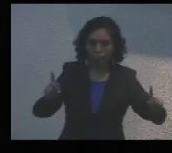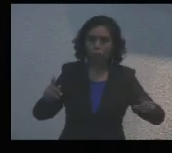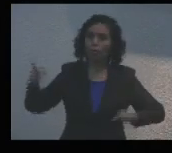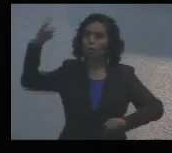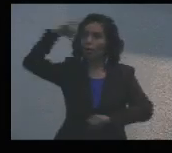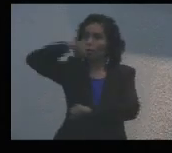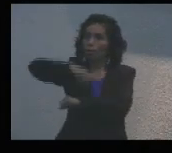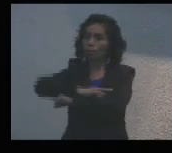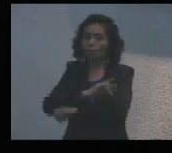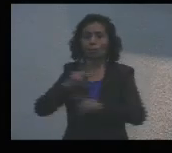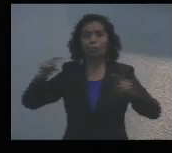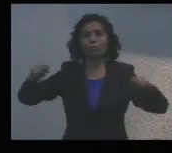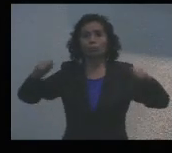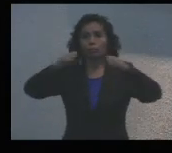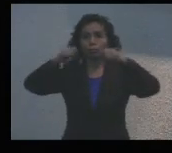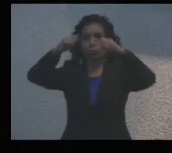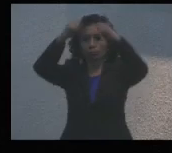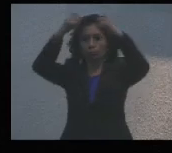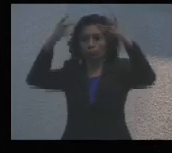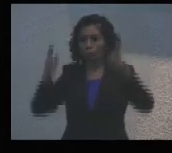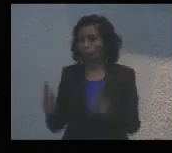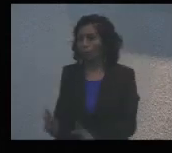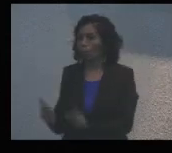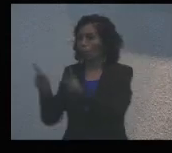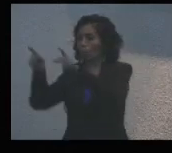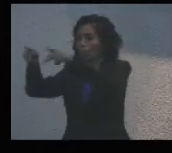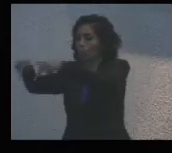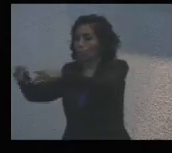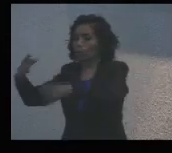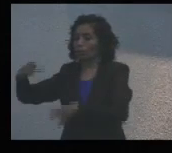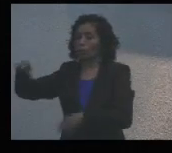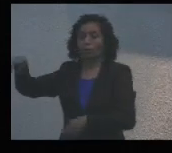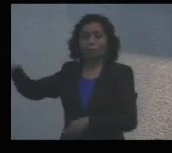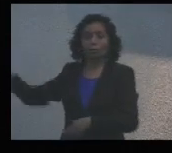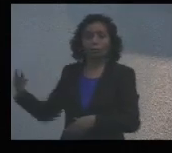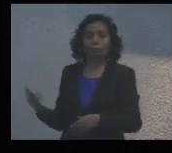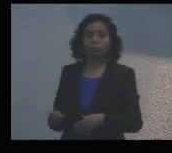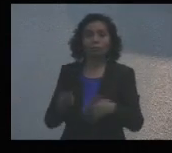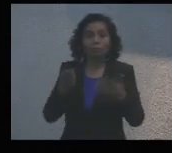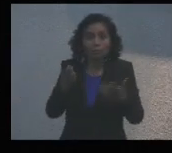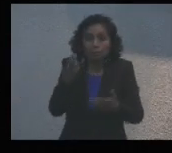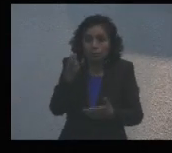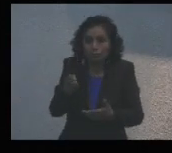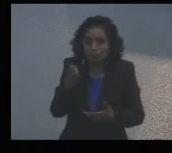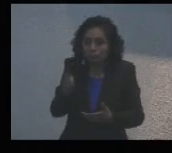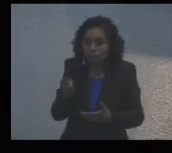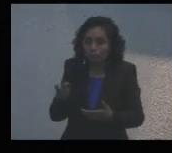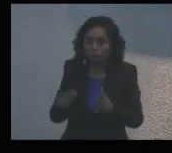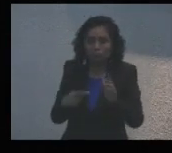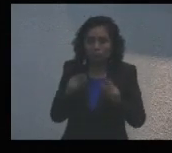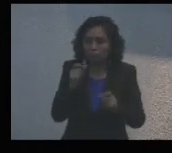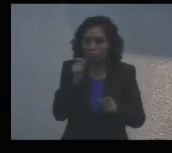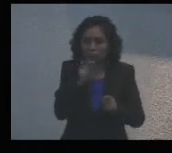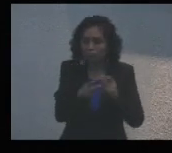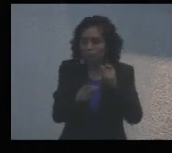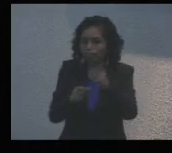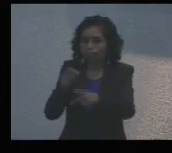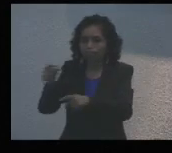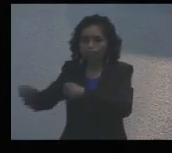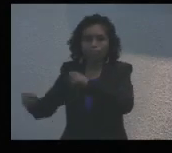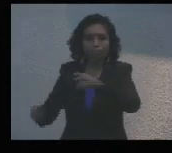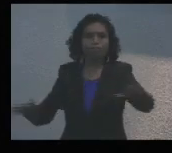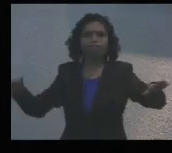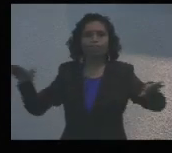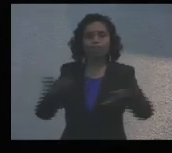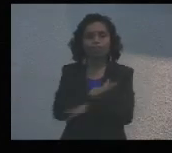de Tulum o por el puente que cruza la laguna Nichupté en Cancún, serán claramente detonadores para el cambio y